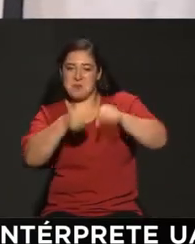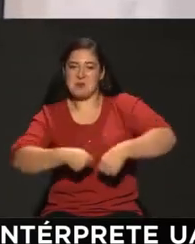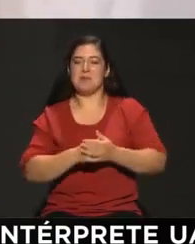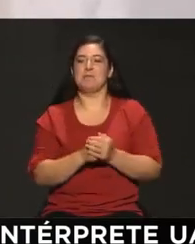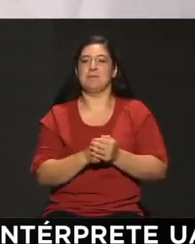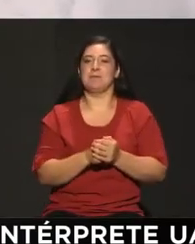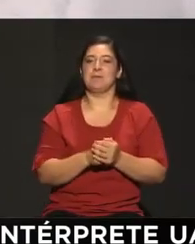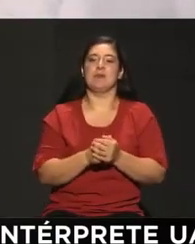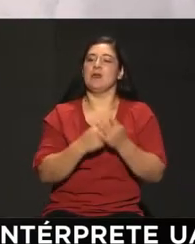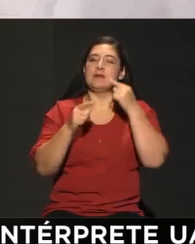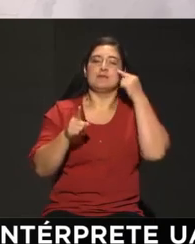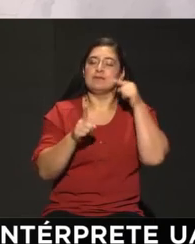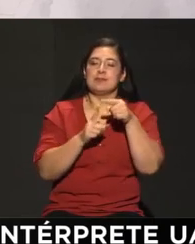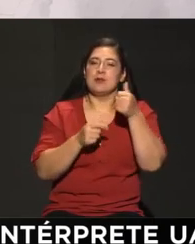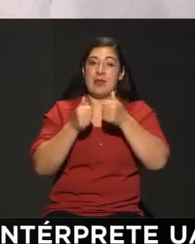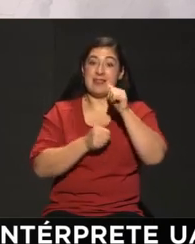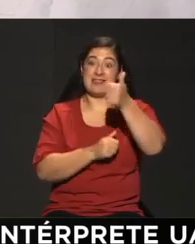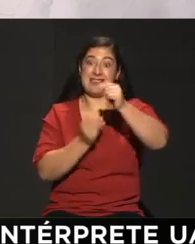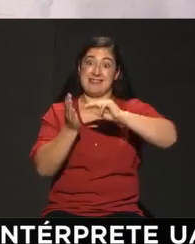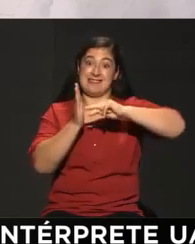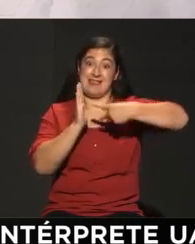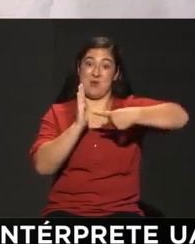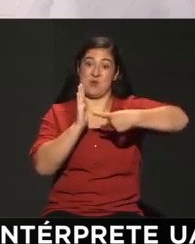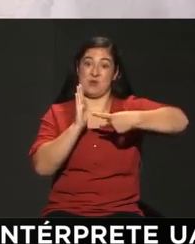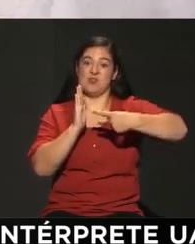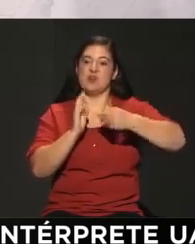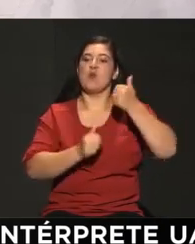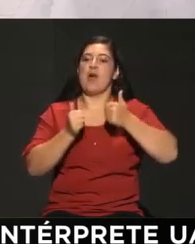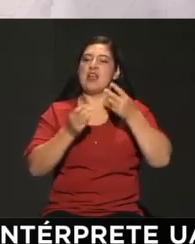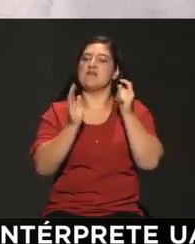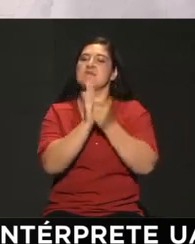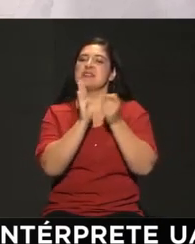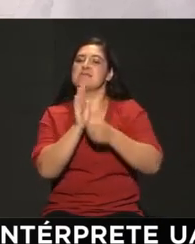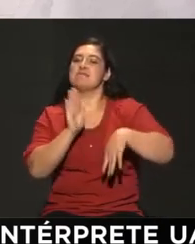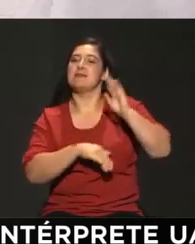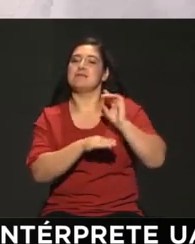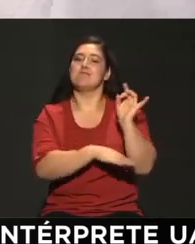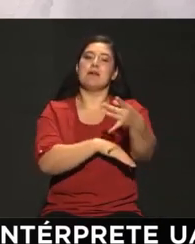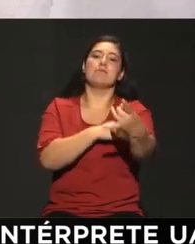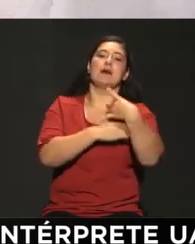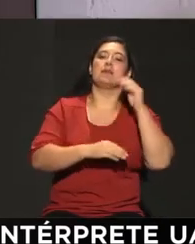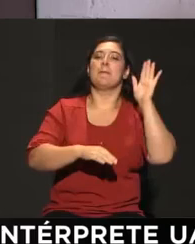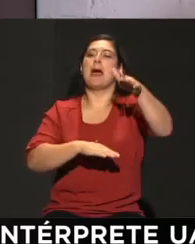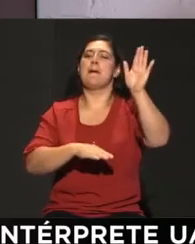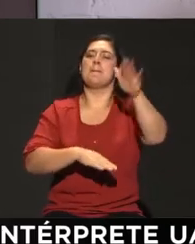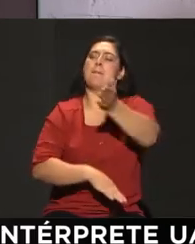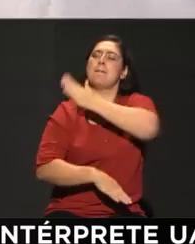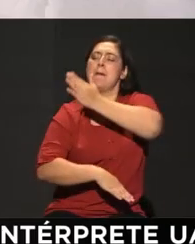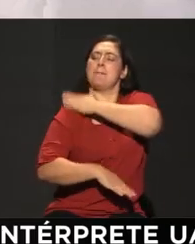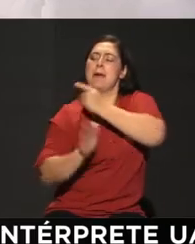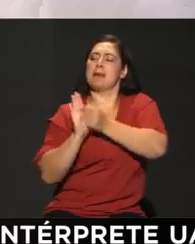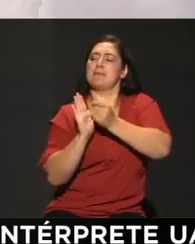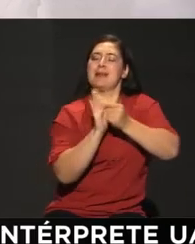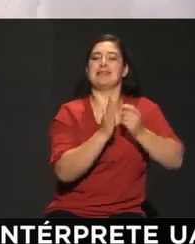ponerle como el reto de en 10 segundos, el que toque más veces a su oponente, ese gana. Listo. Pero y